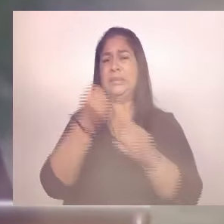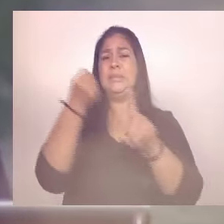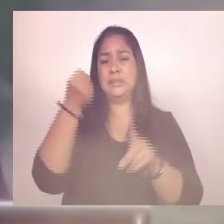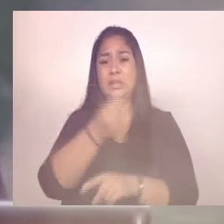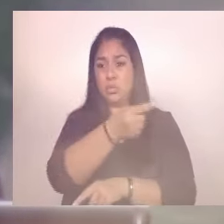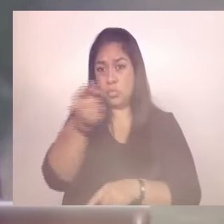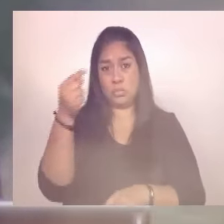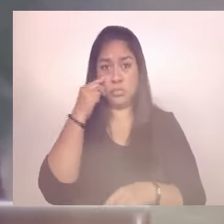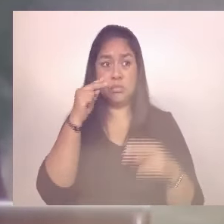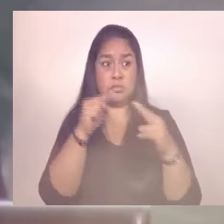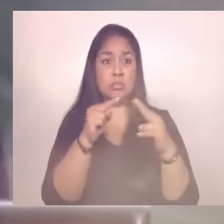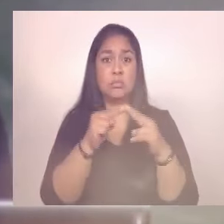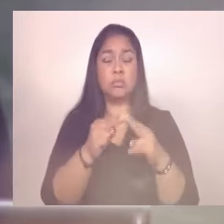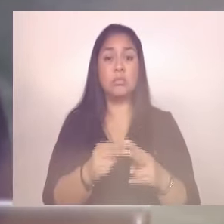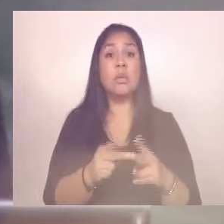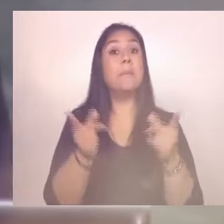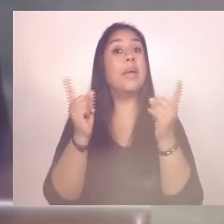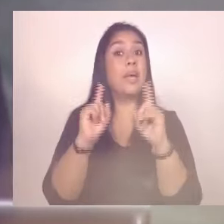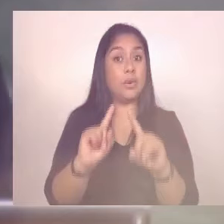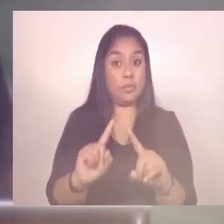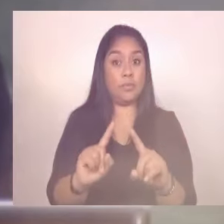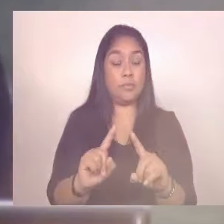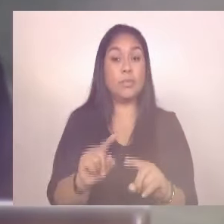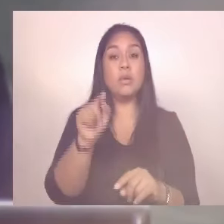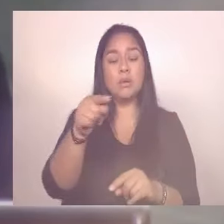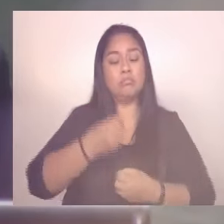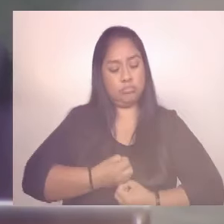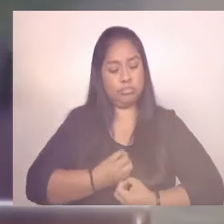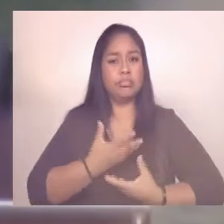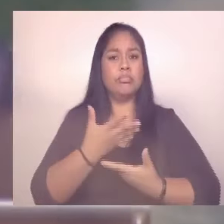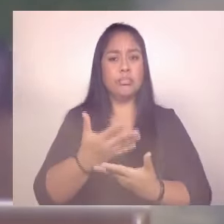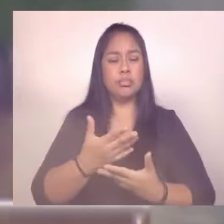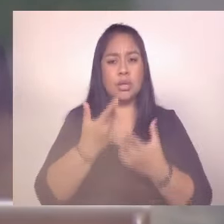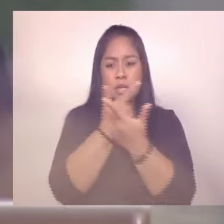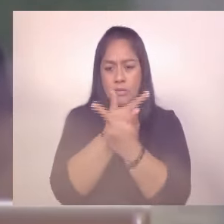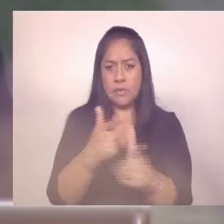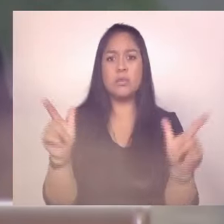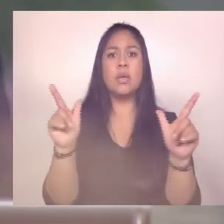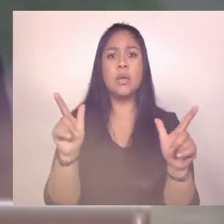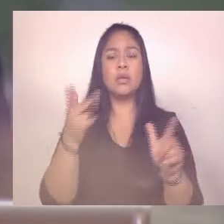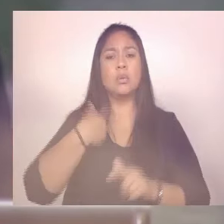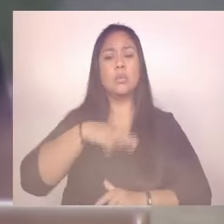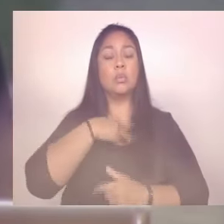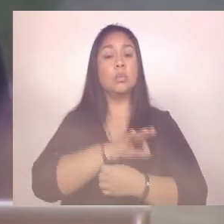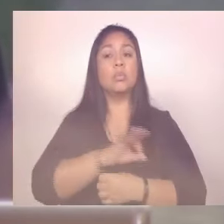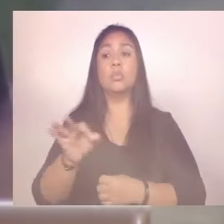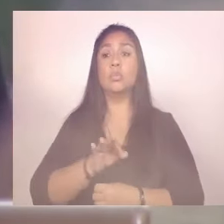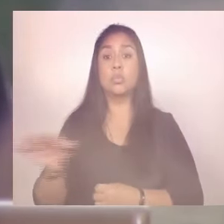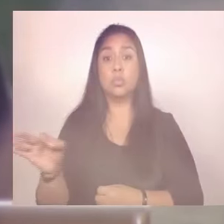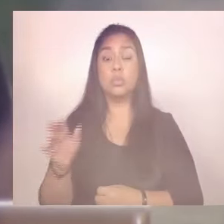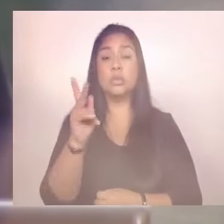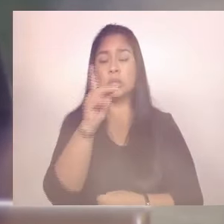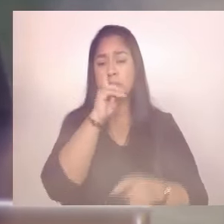muchos de ustedes conocen. Sin embargo, expresando la vocación de libertad de nuestro